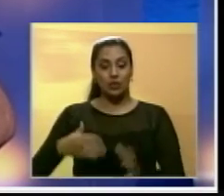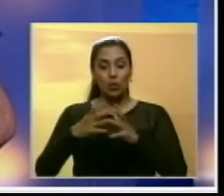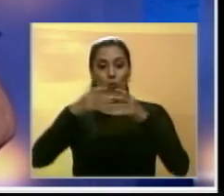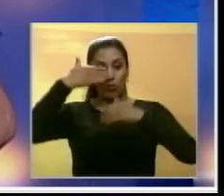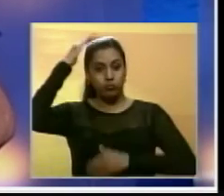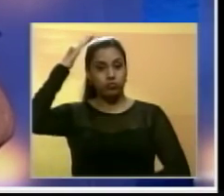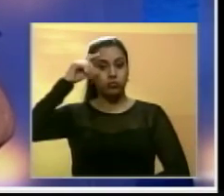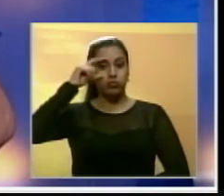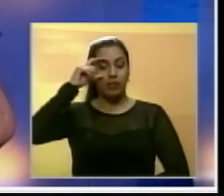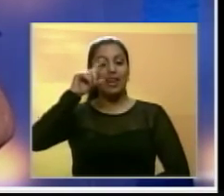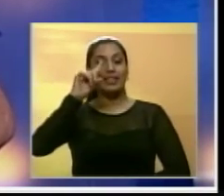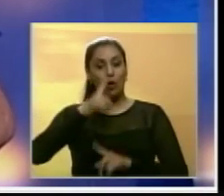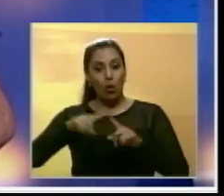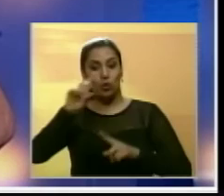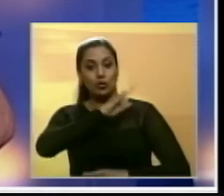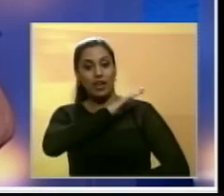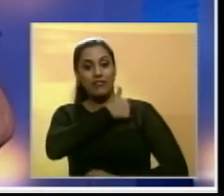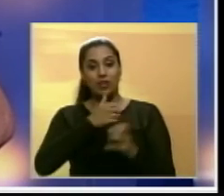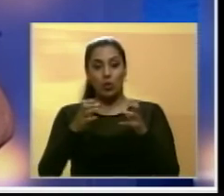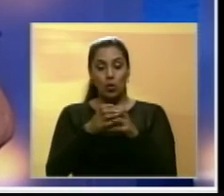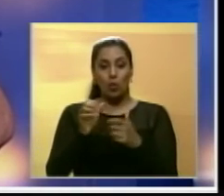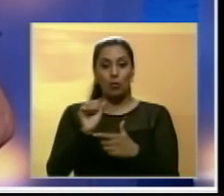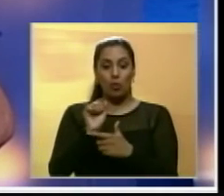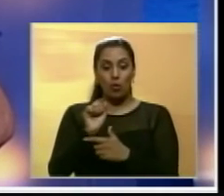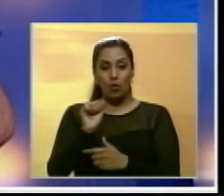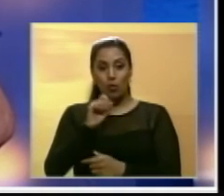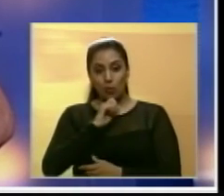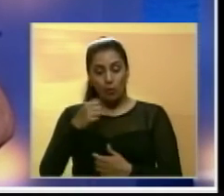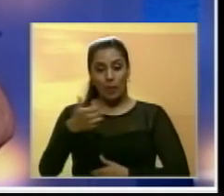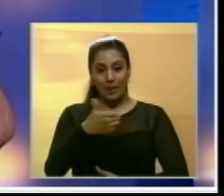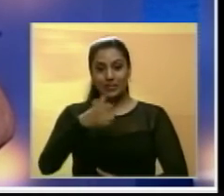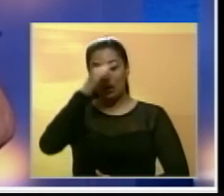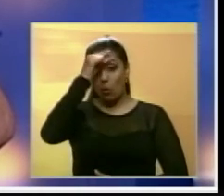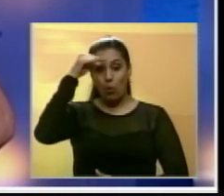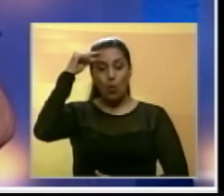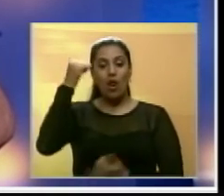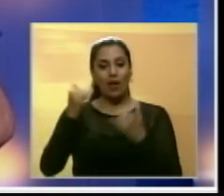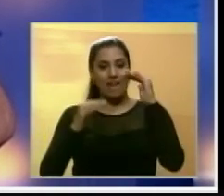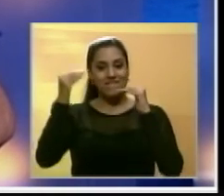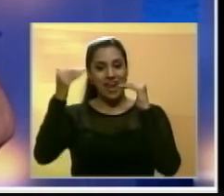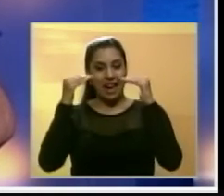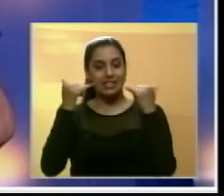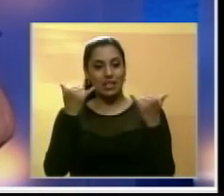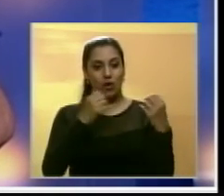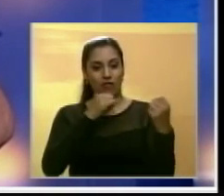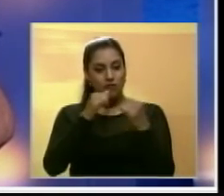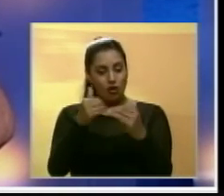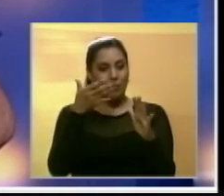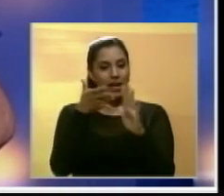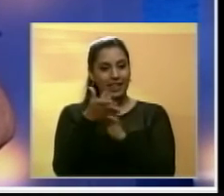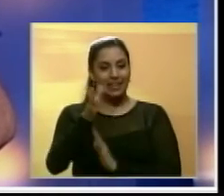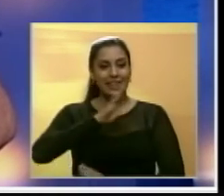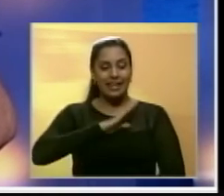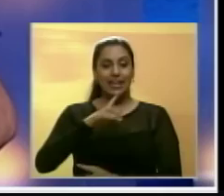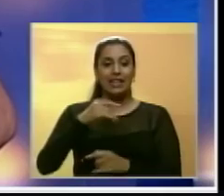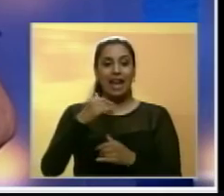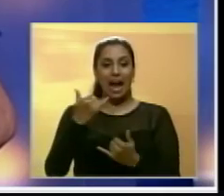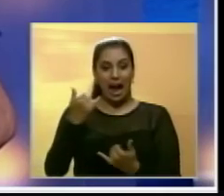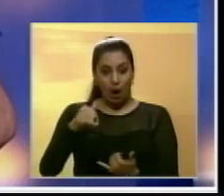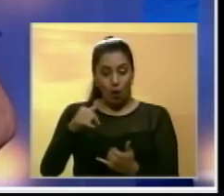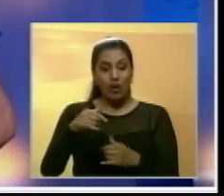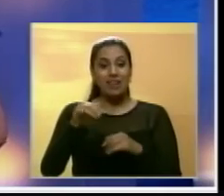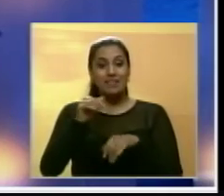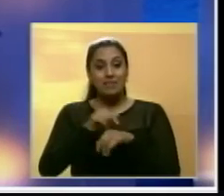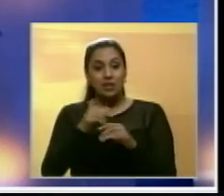Ramos Ayub, y el jefe de la bancada opositoria, Julio Borges, hicieron un balance de este periodo. Manuel Covela está